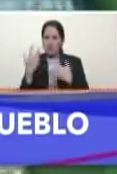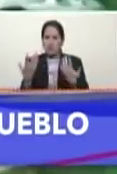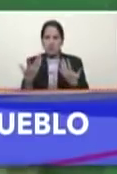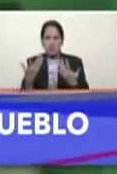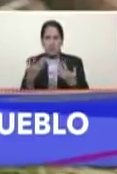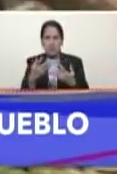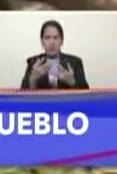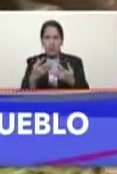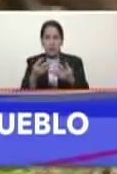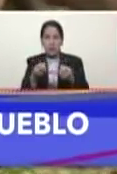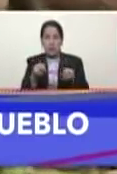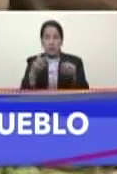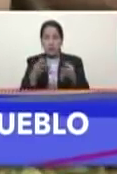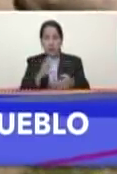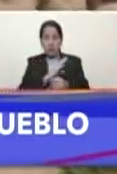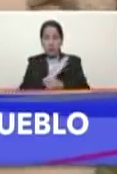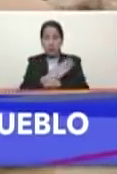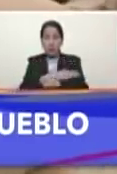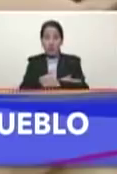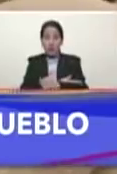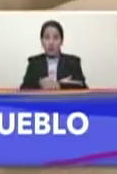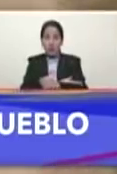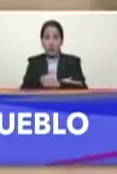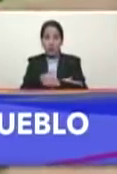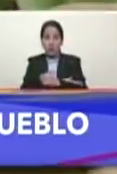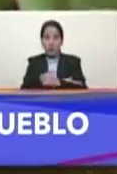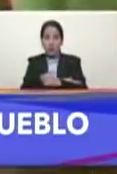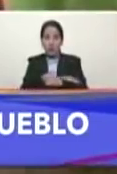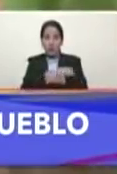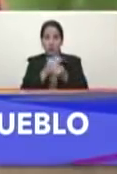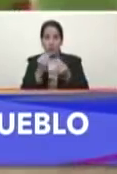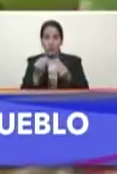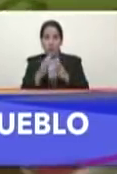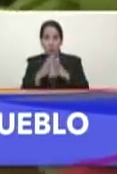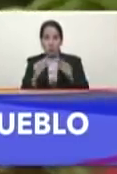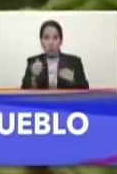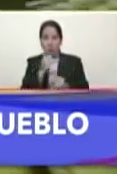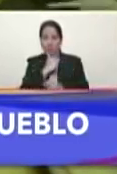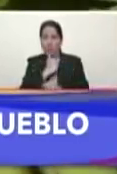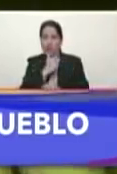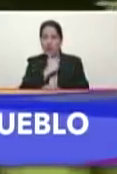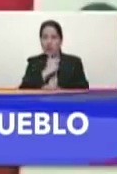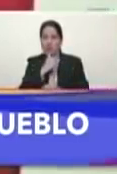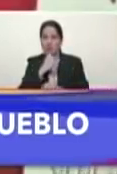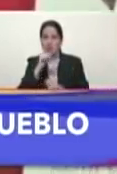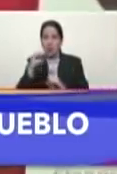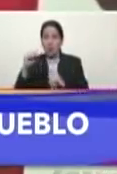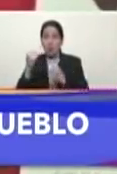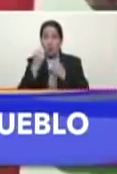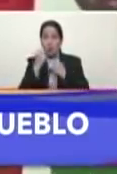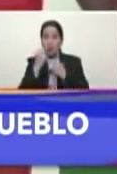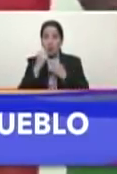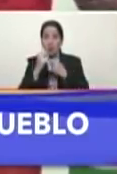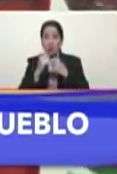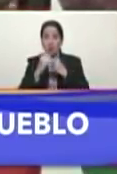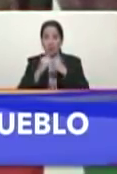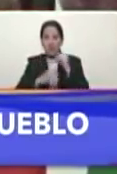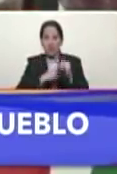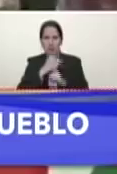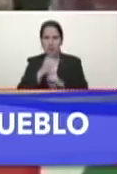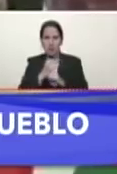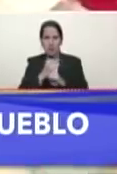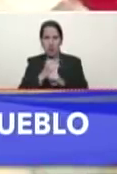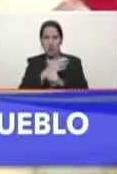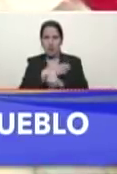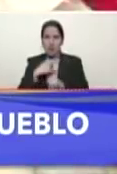cultivos y crías de guerra como la vértice de resistencia a todo el bloqueo internacional que han intentado acallar este pueblo, y